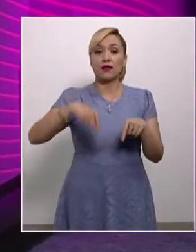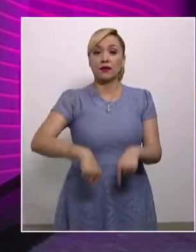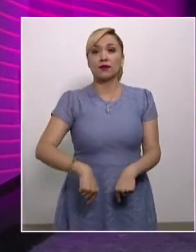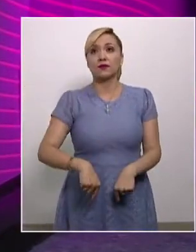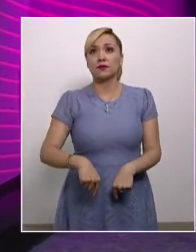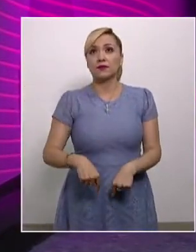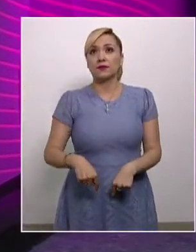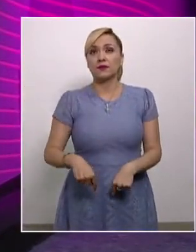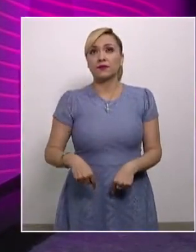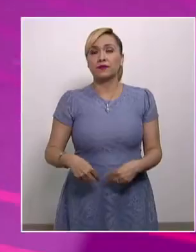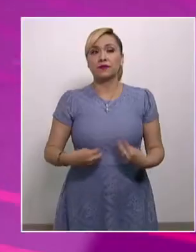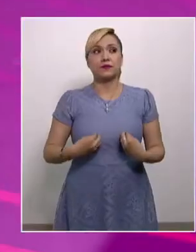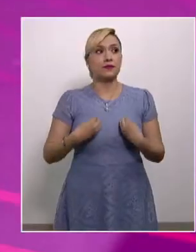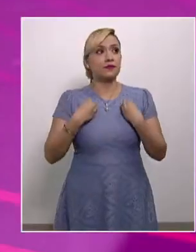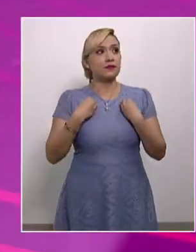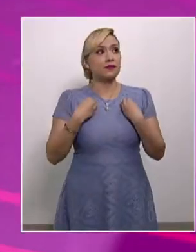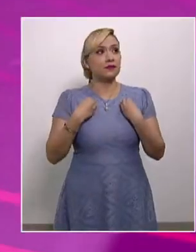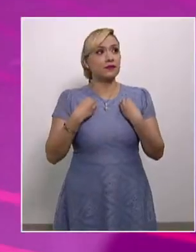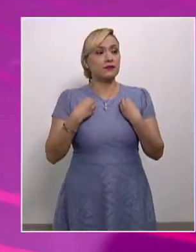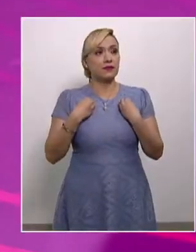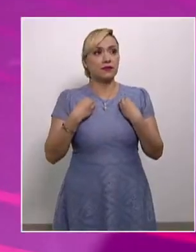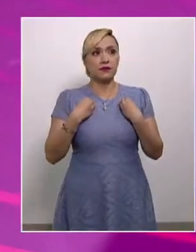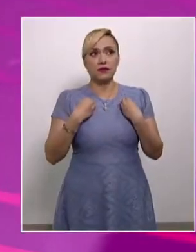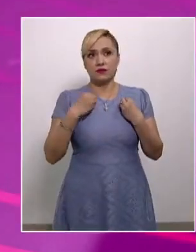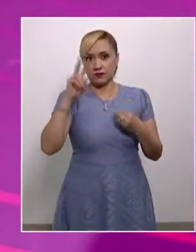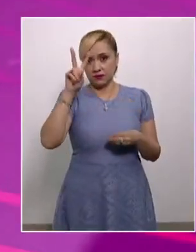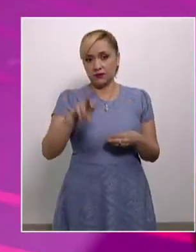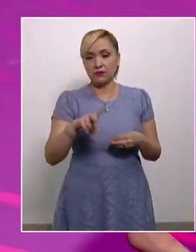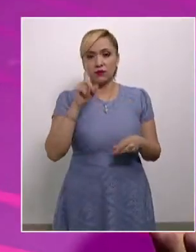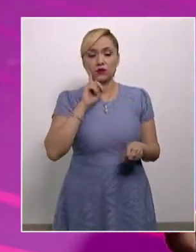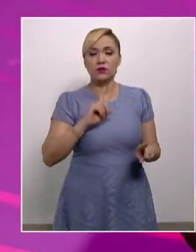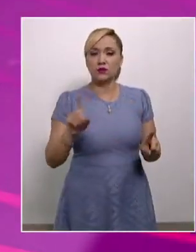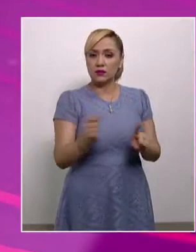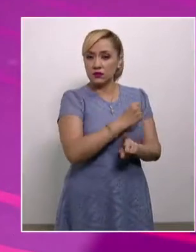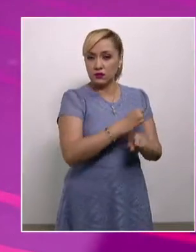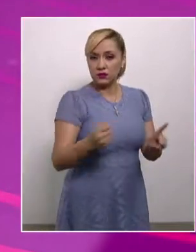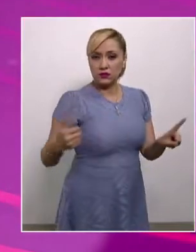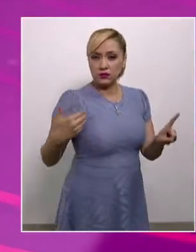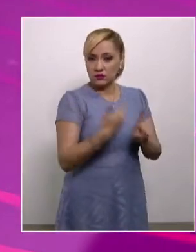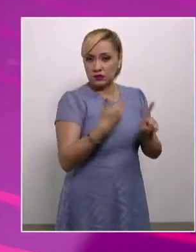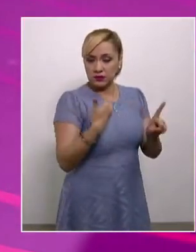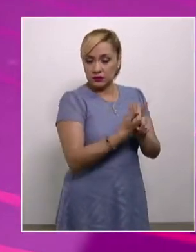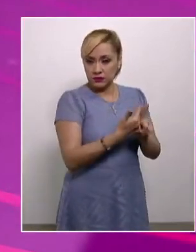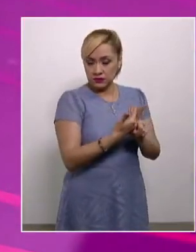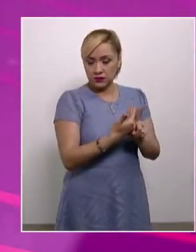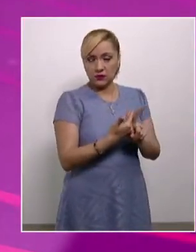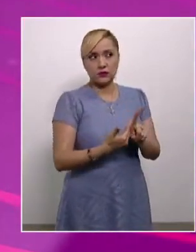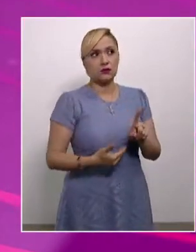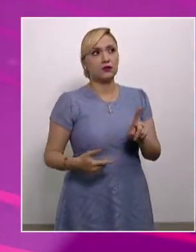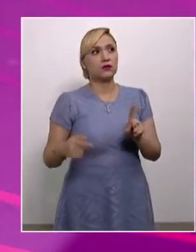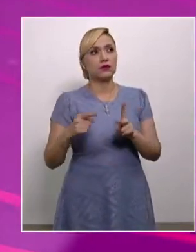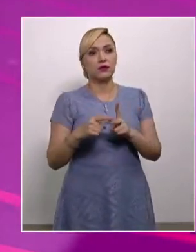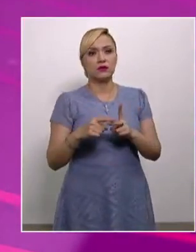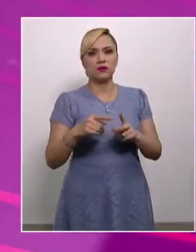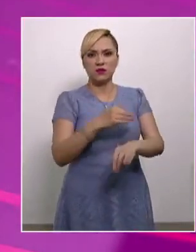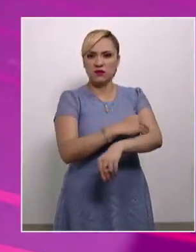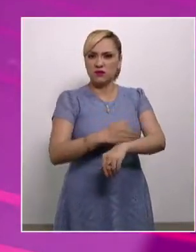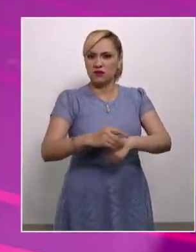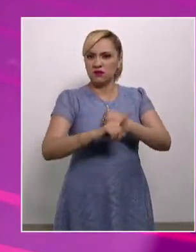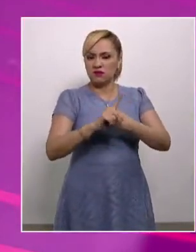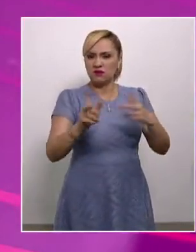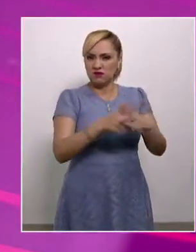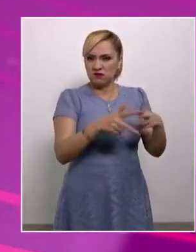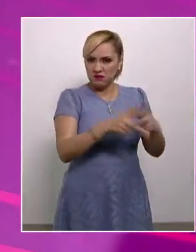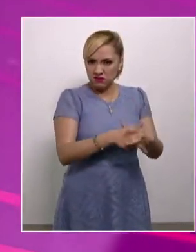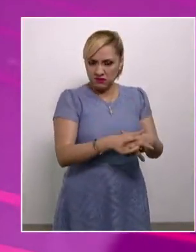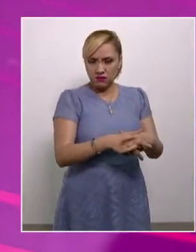vive potencialmente mucha violencia contra mujeres, que lo estamos viendo, como bien lo señalas, violencia intrafamiliar. No